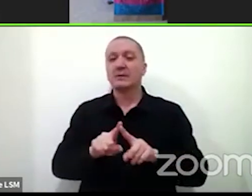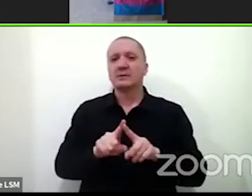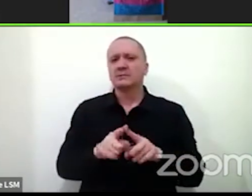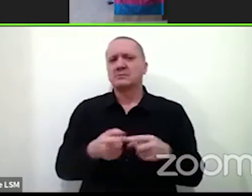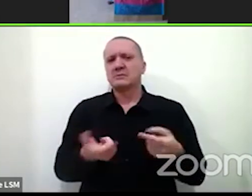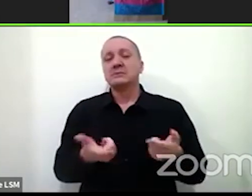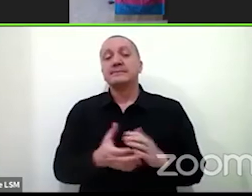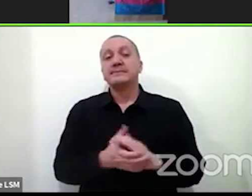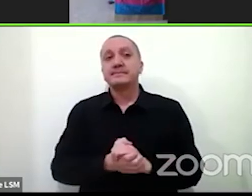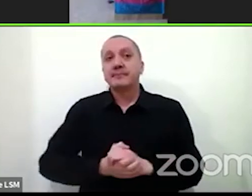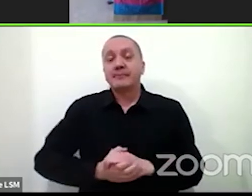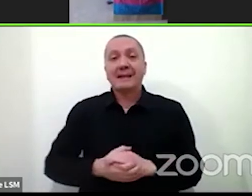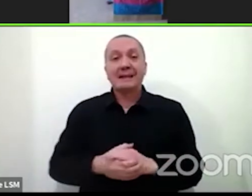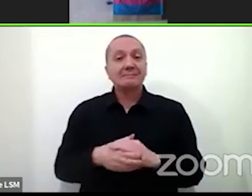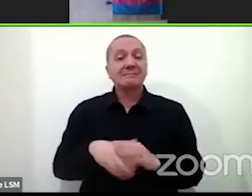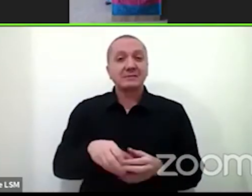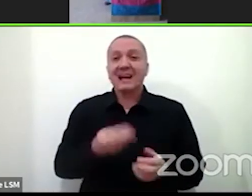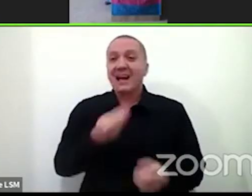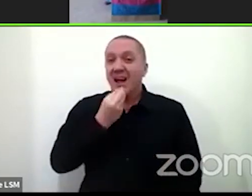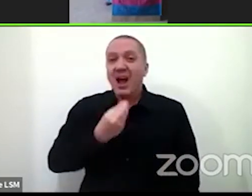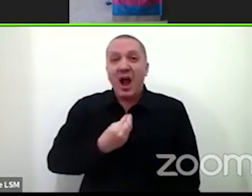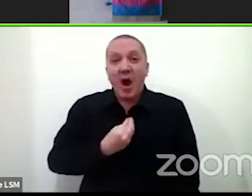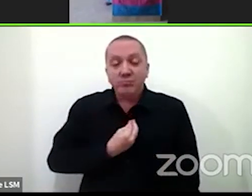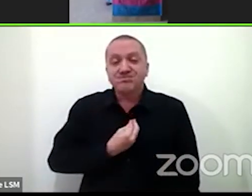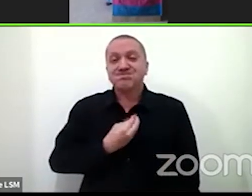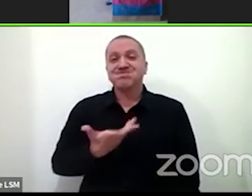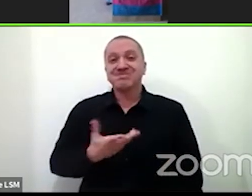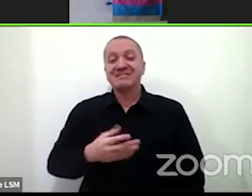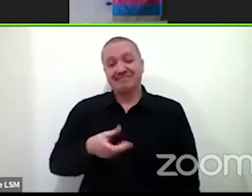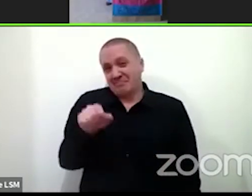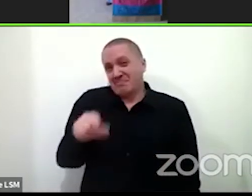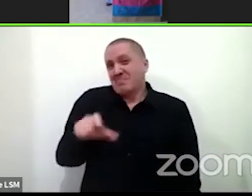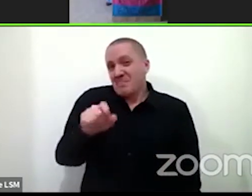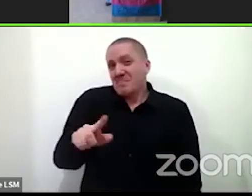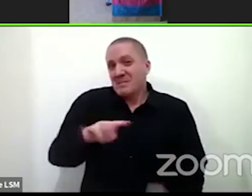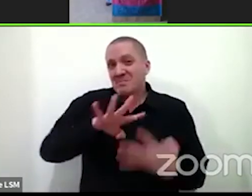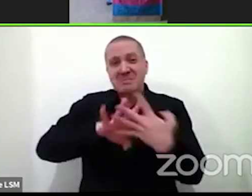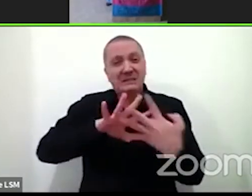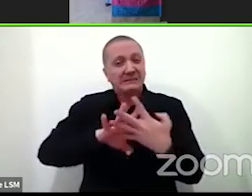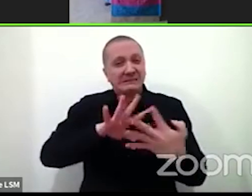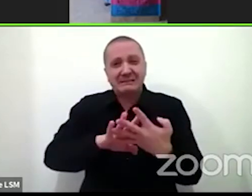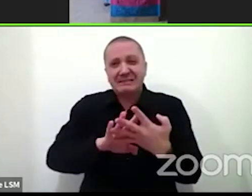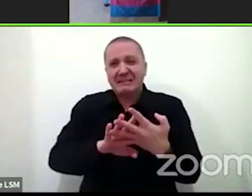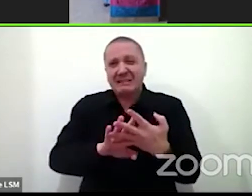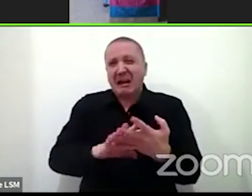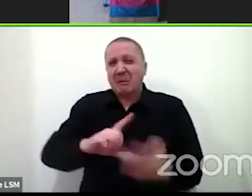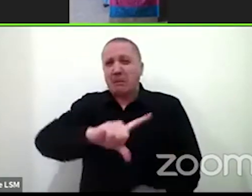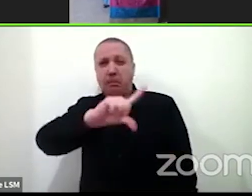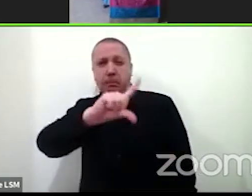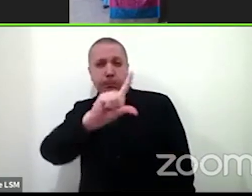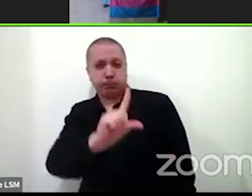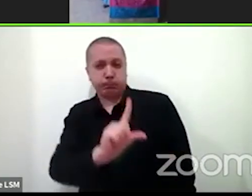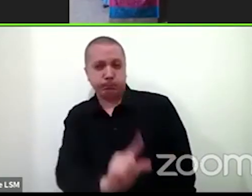inmigración, aún estando bajo condiciones inhumanas e insalubres, fue aumentando la